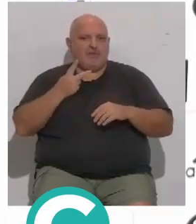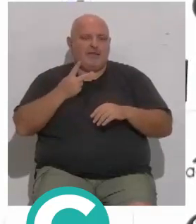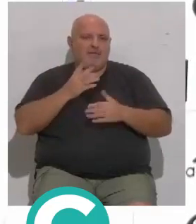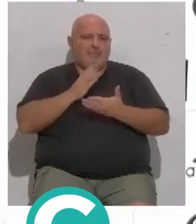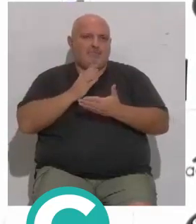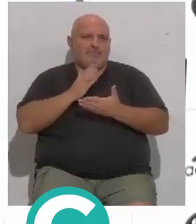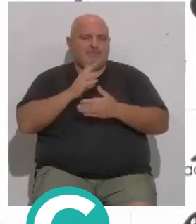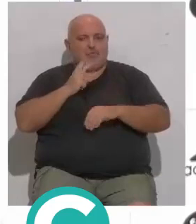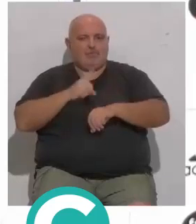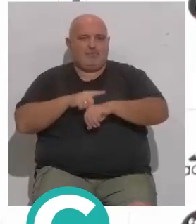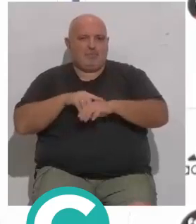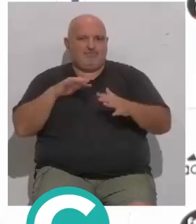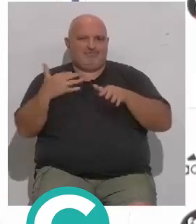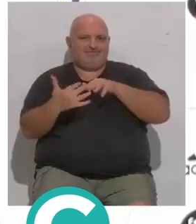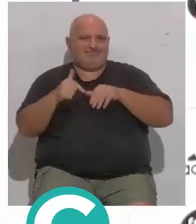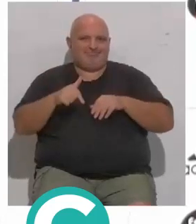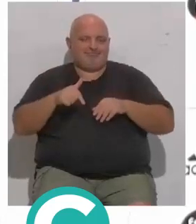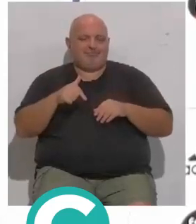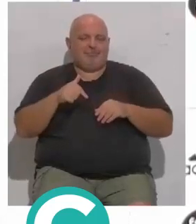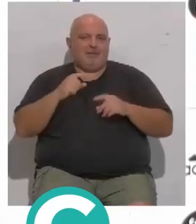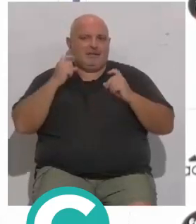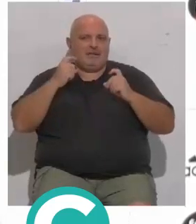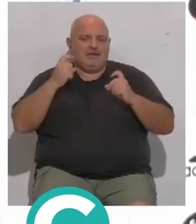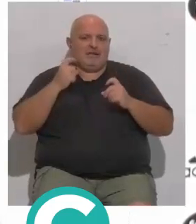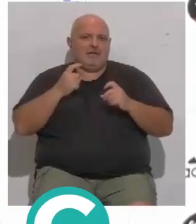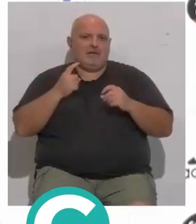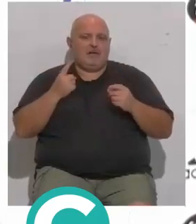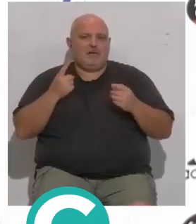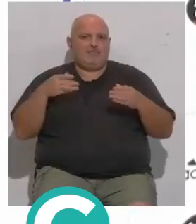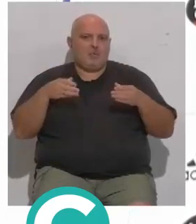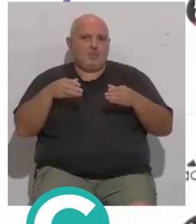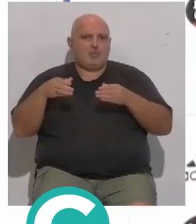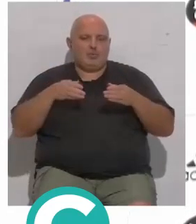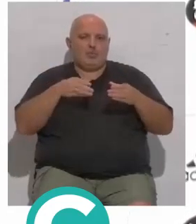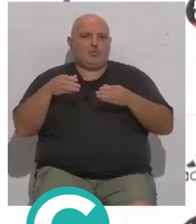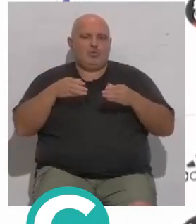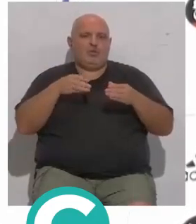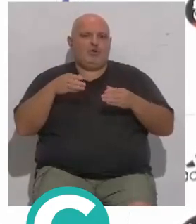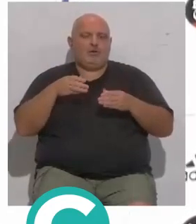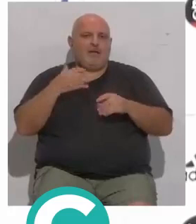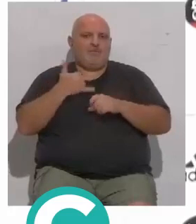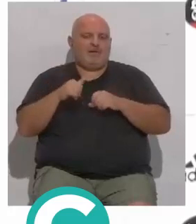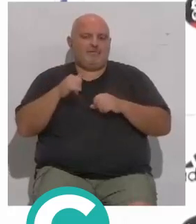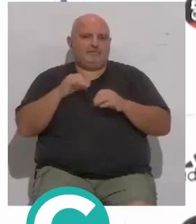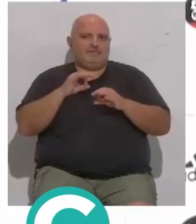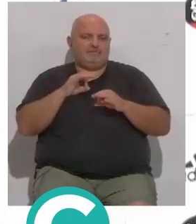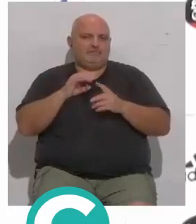y bueno, la verdad que hemos intentado estar también juntitos para salir a las contras y luego ellos,